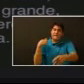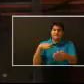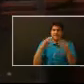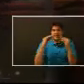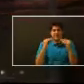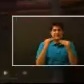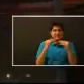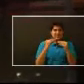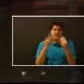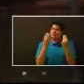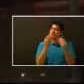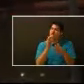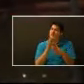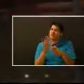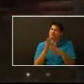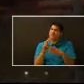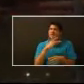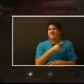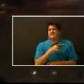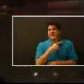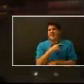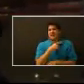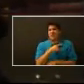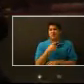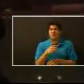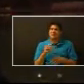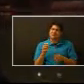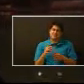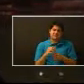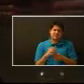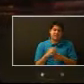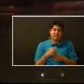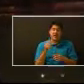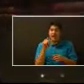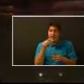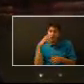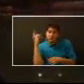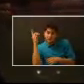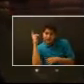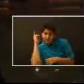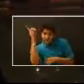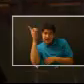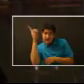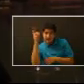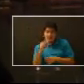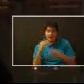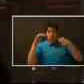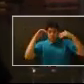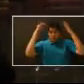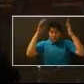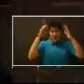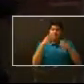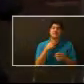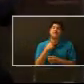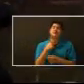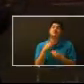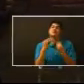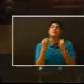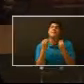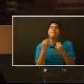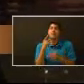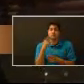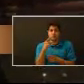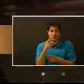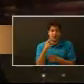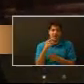para enseñarles a ellos. David y Goliat les gusta mucho. Entonces aquí dice un valiente, un gibor, es un guerrero, es